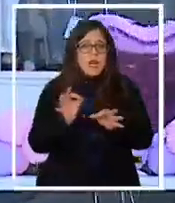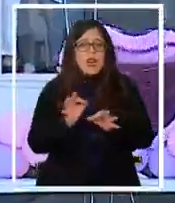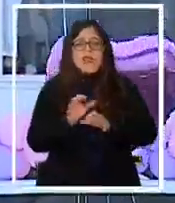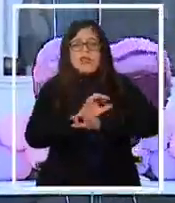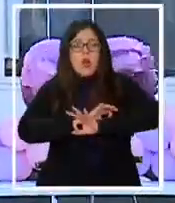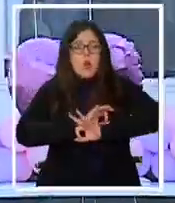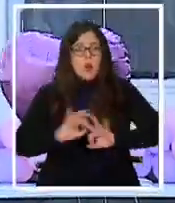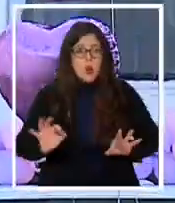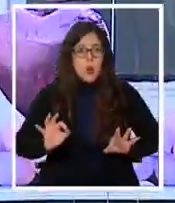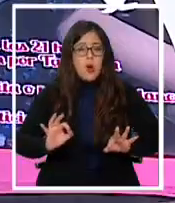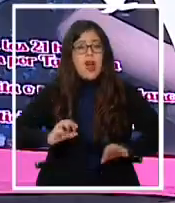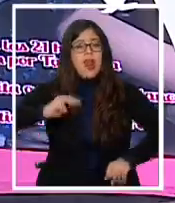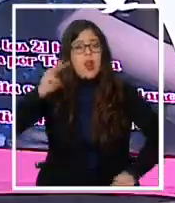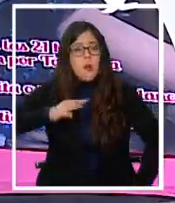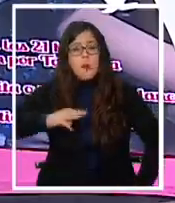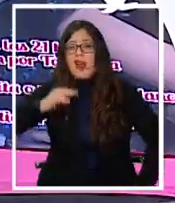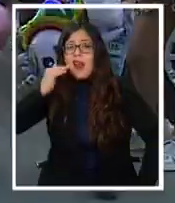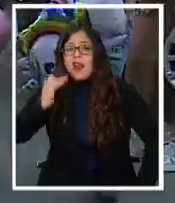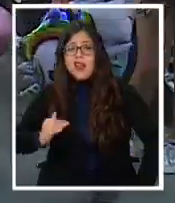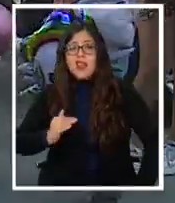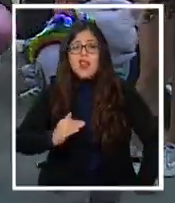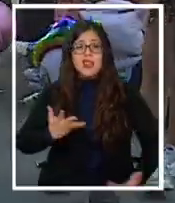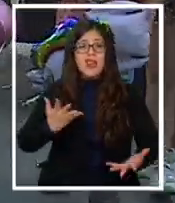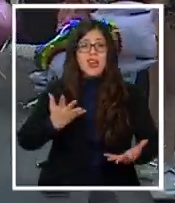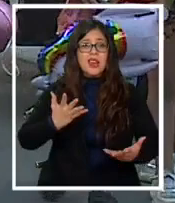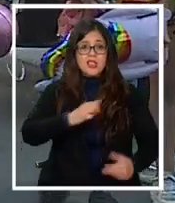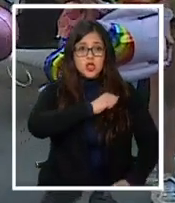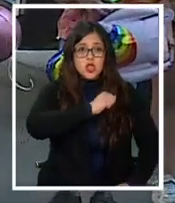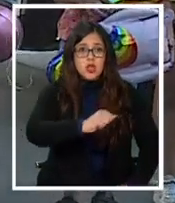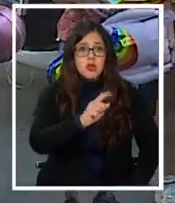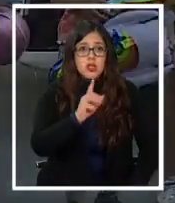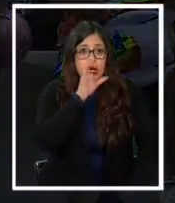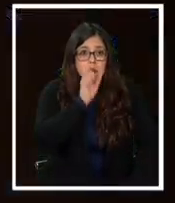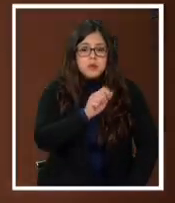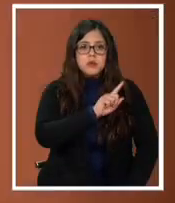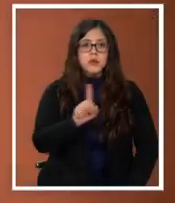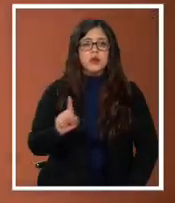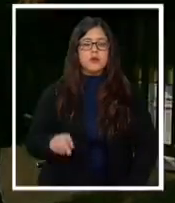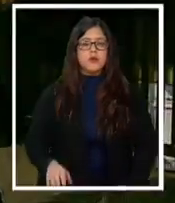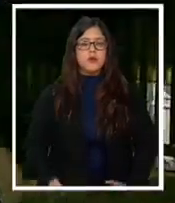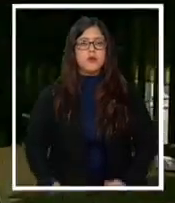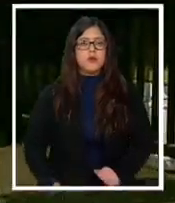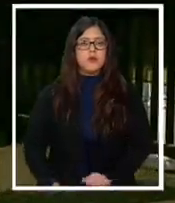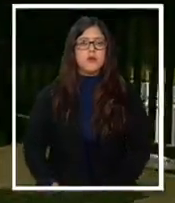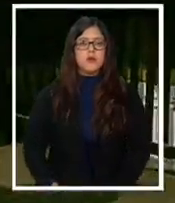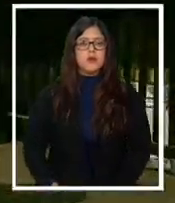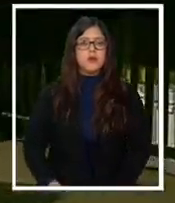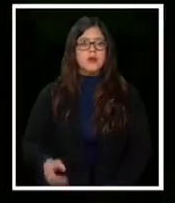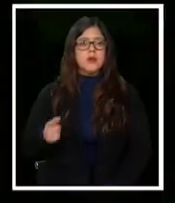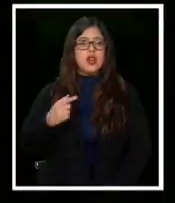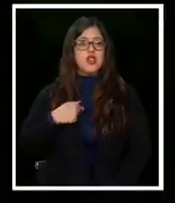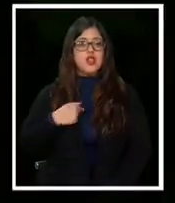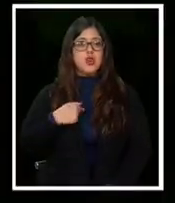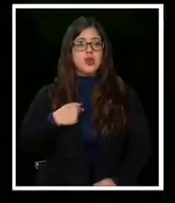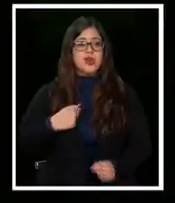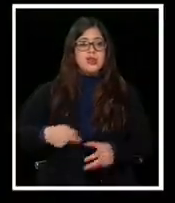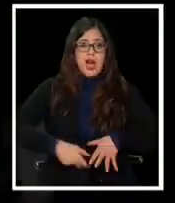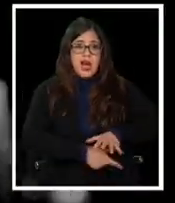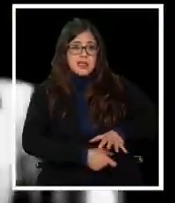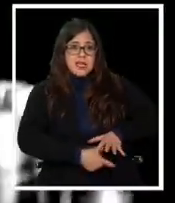ningún momento ni la madre ni la niña opusieron resistencia. Que me doy vuelta, estiro la mano para desabrochar su